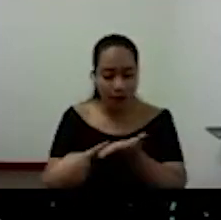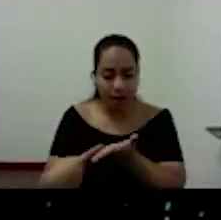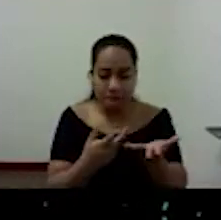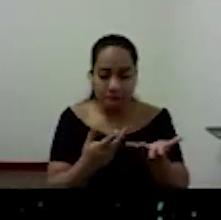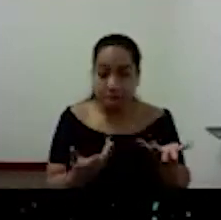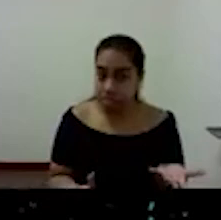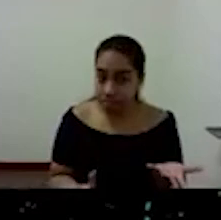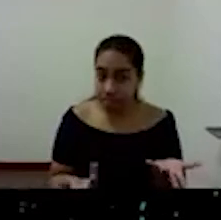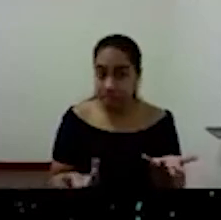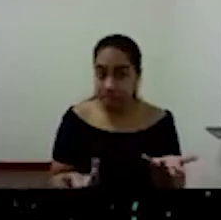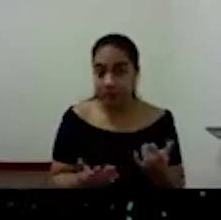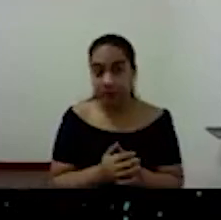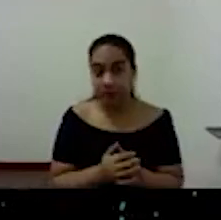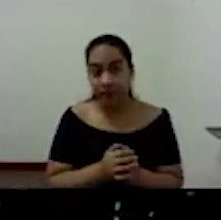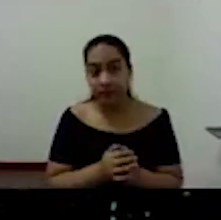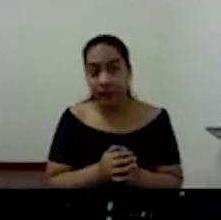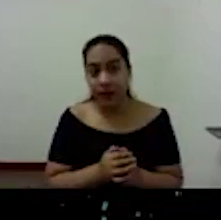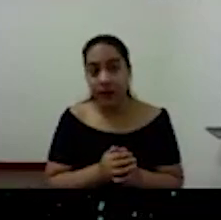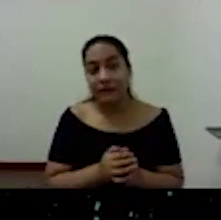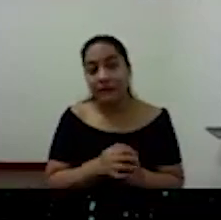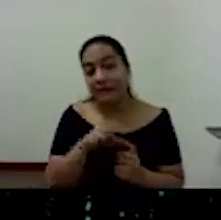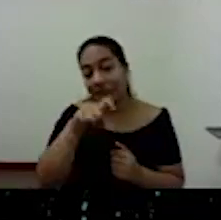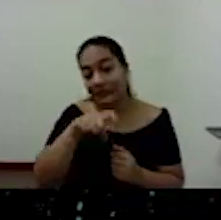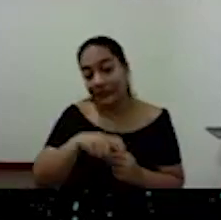pues tendrá que